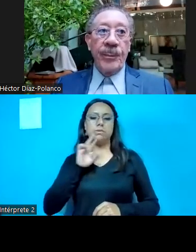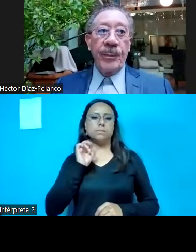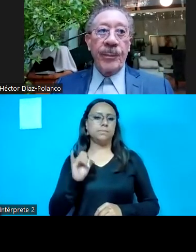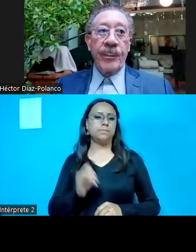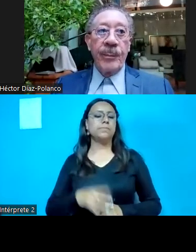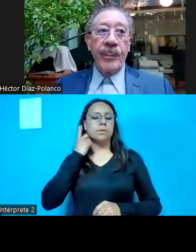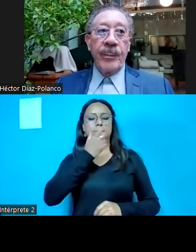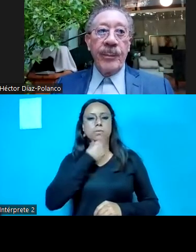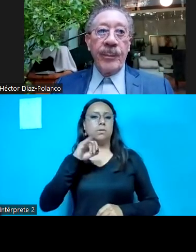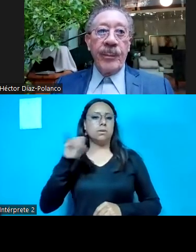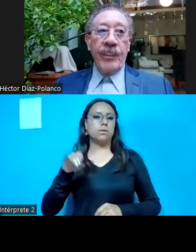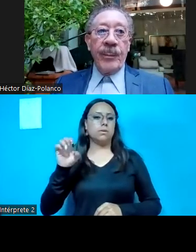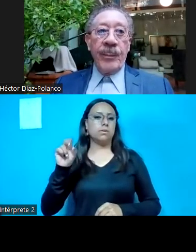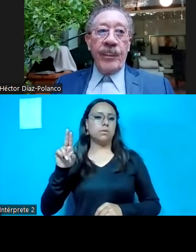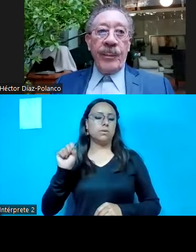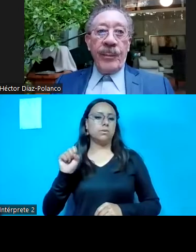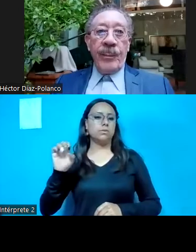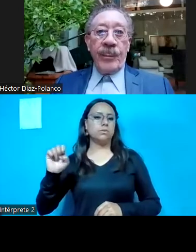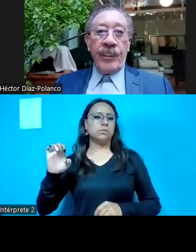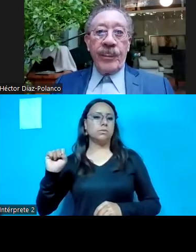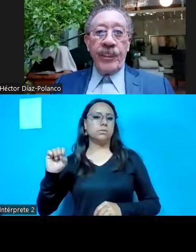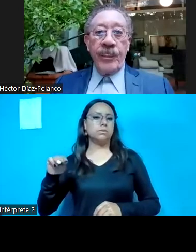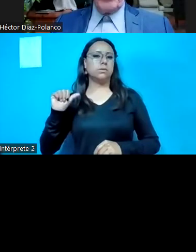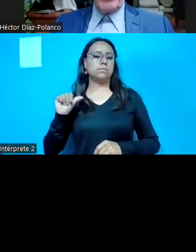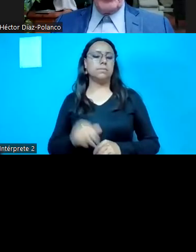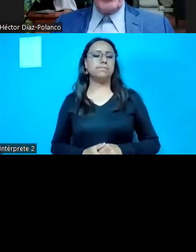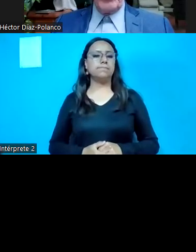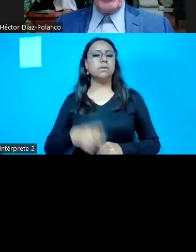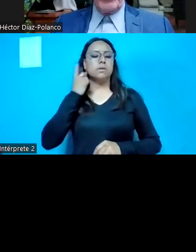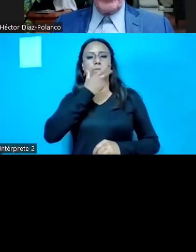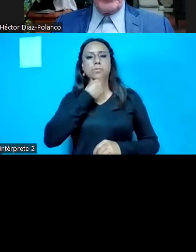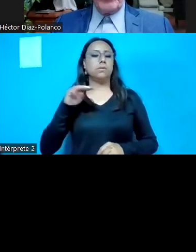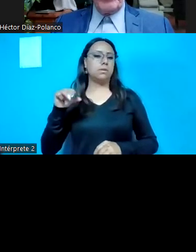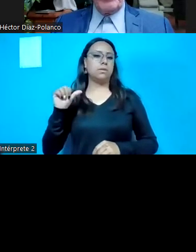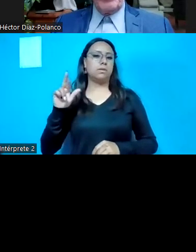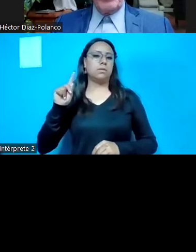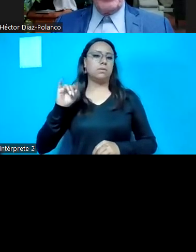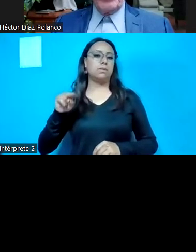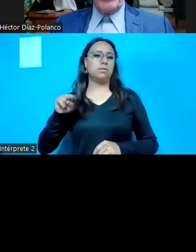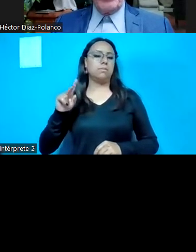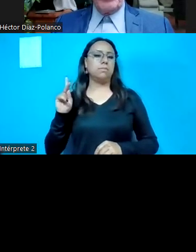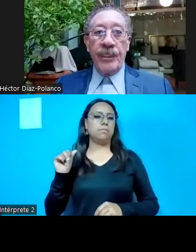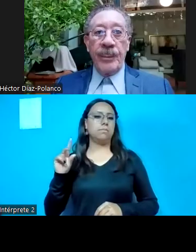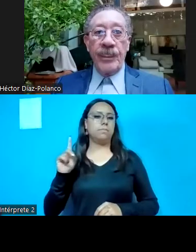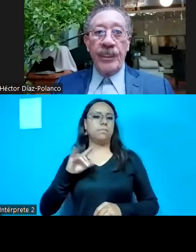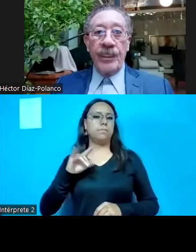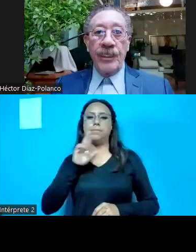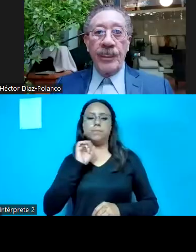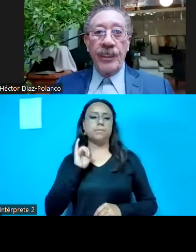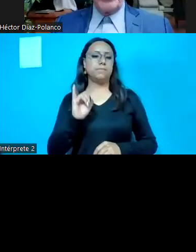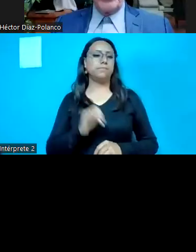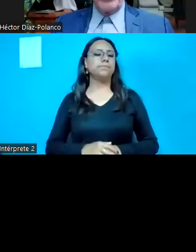Diputado José Martín Padilla Sánchez. Martín Padilla, a favor. Gracias, diputado. Diputada Elizabeth Mateos Hernández.